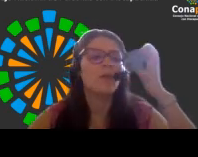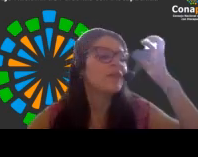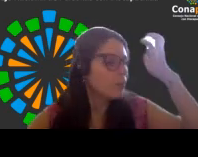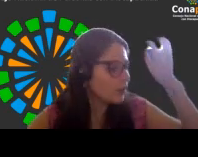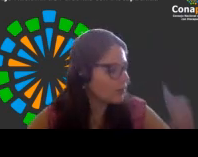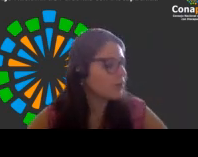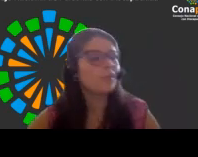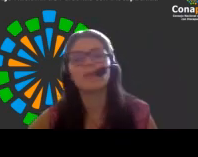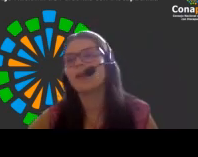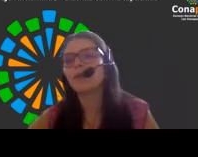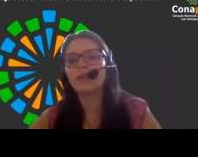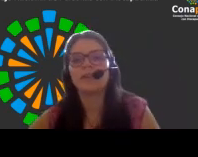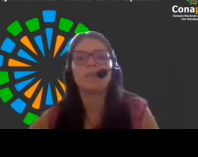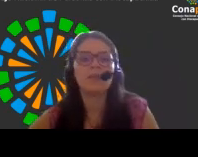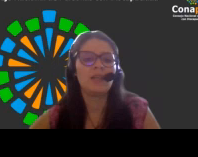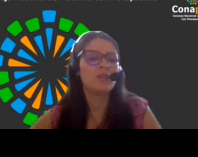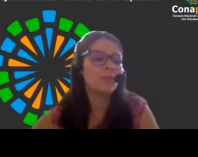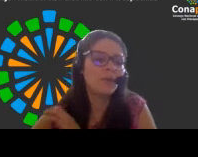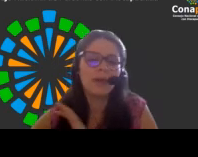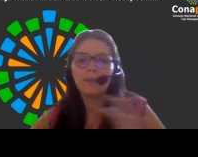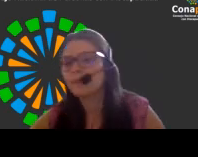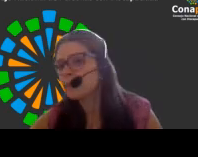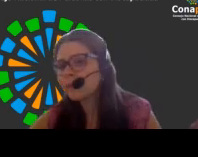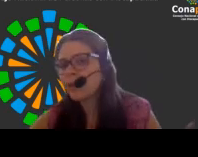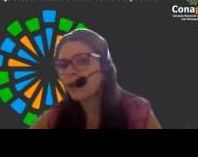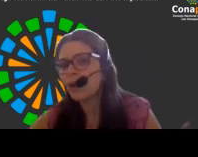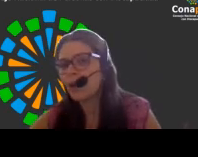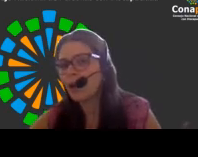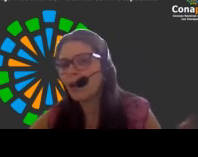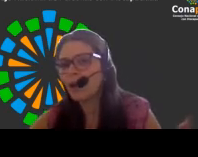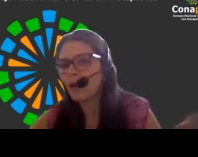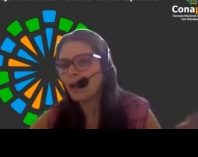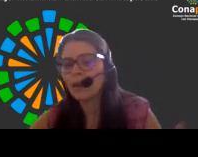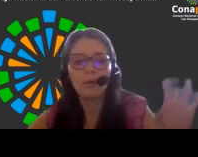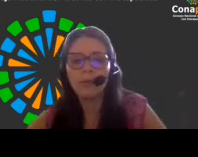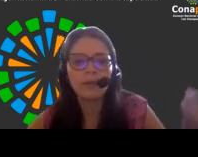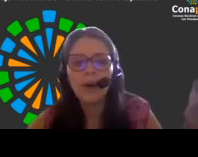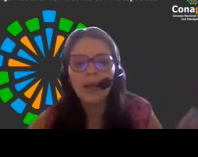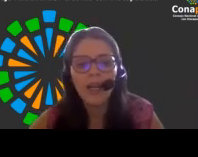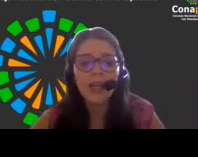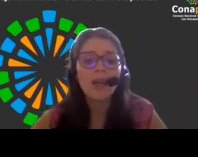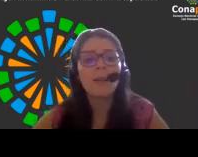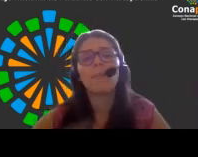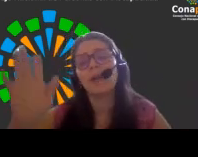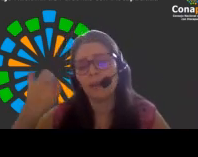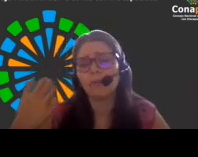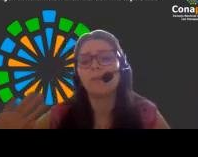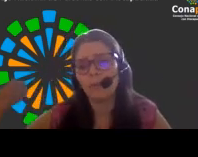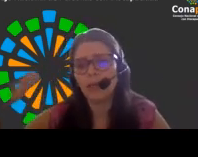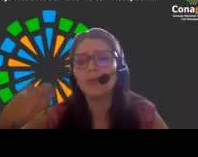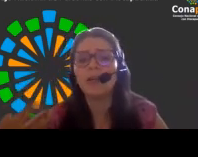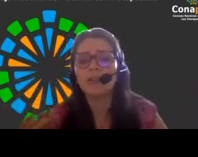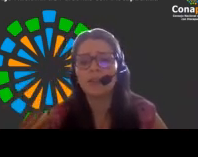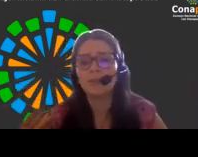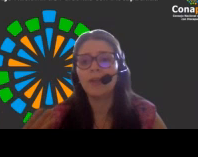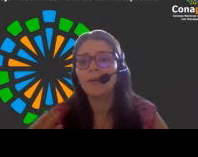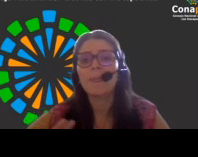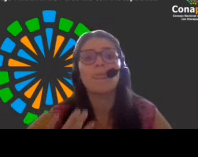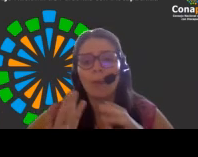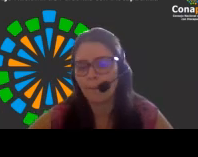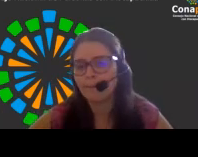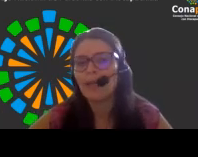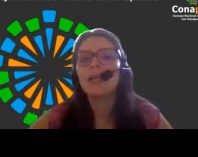no es que es una persona con discapacidad yo me voy a a incumplir toda la ley para para ayudar